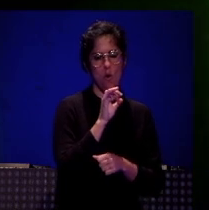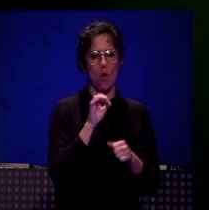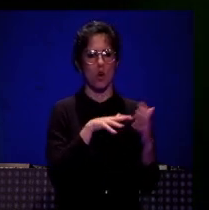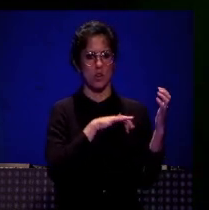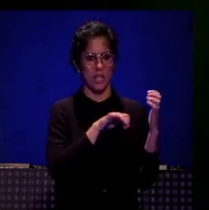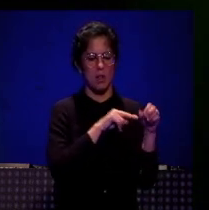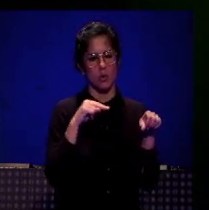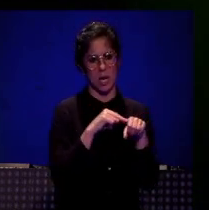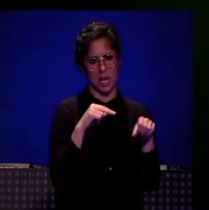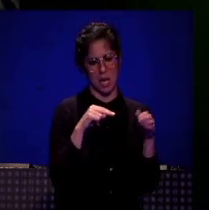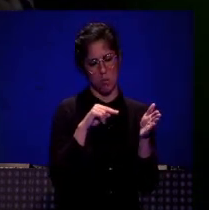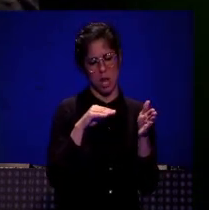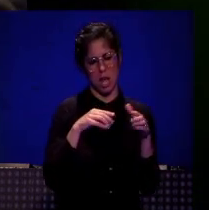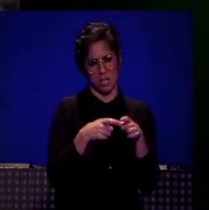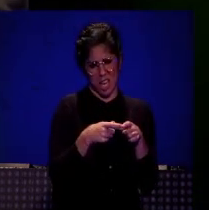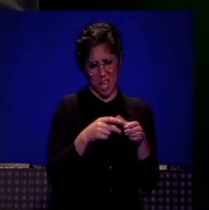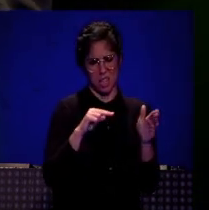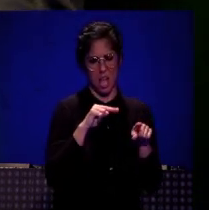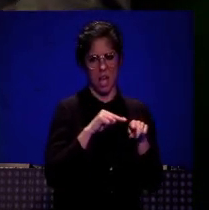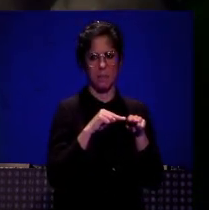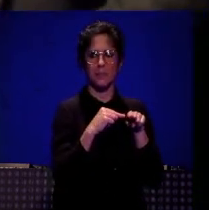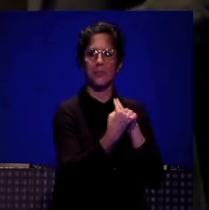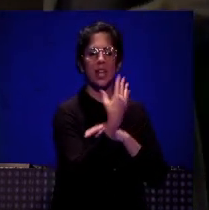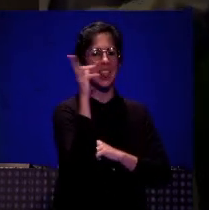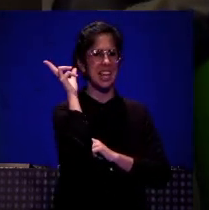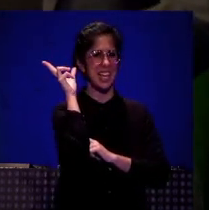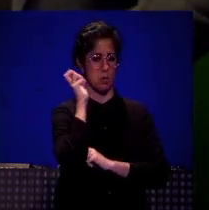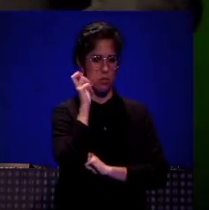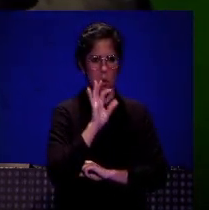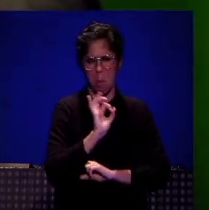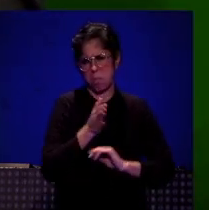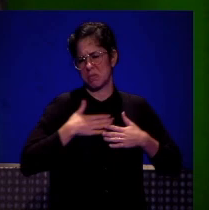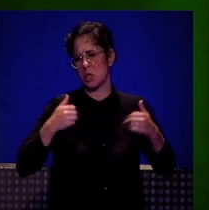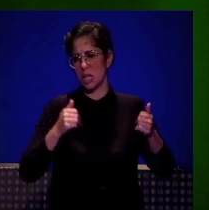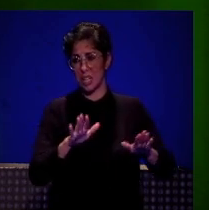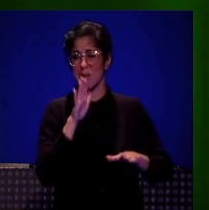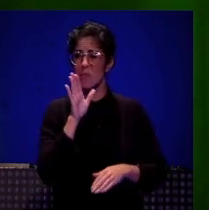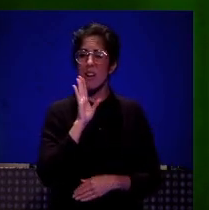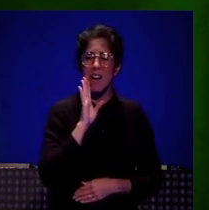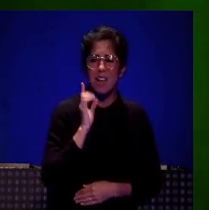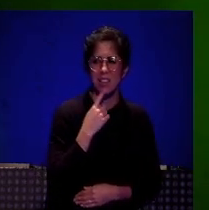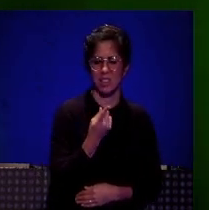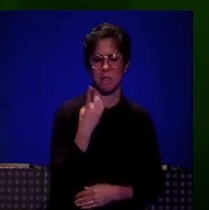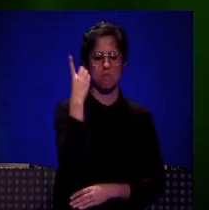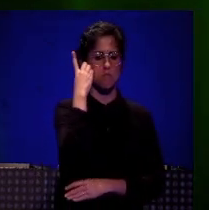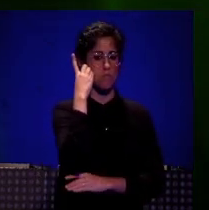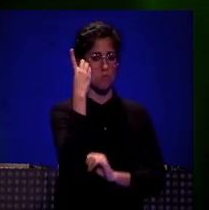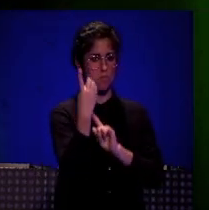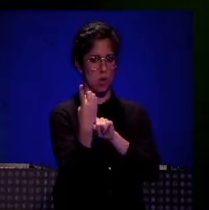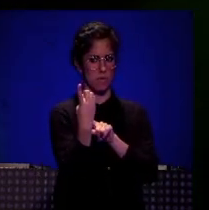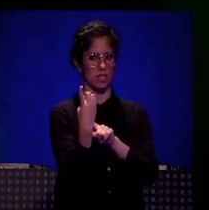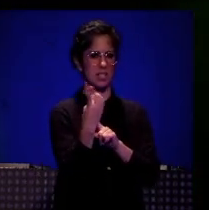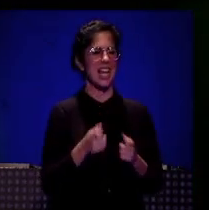servidor de categoría lo que queráis por eso he dicho antes que vuestro smartphone bueno un gasto en la